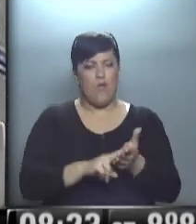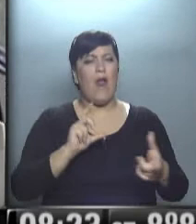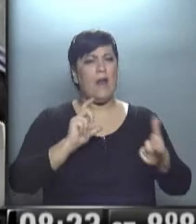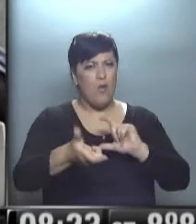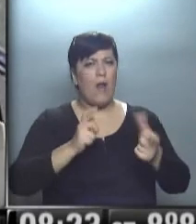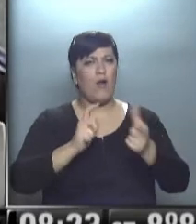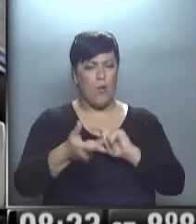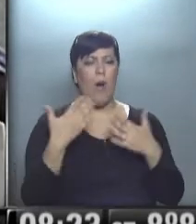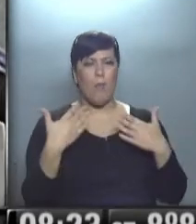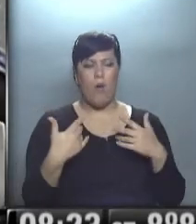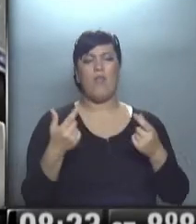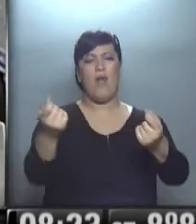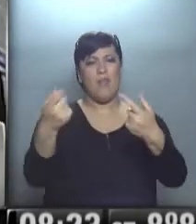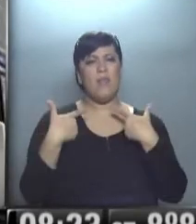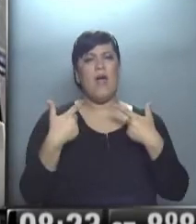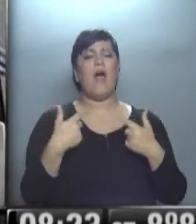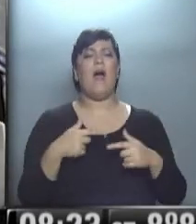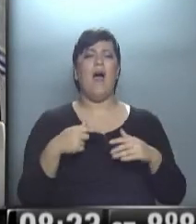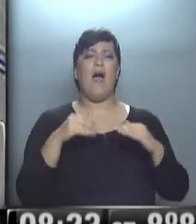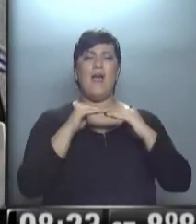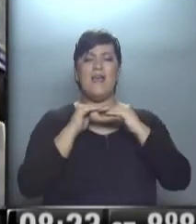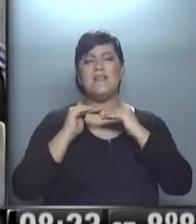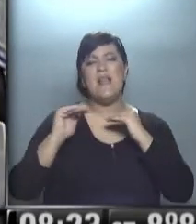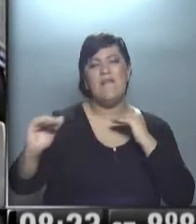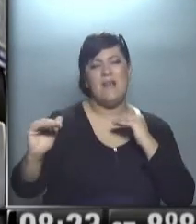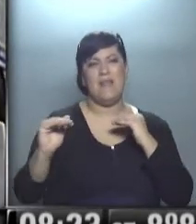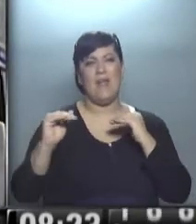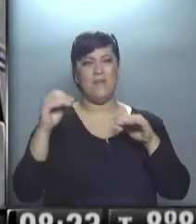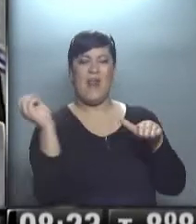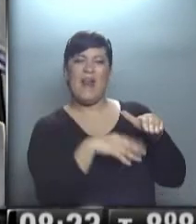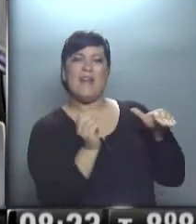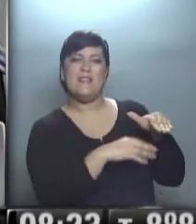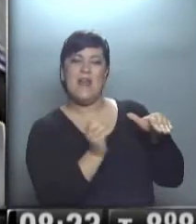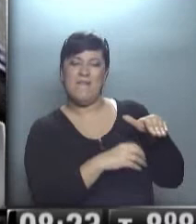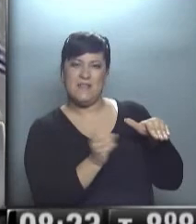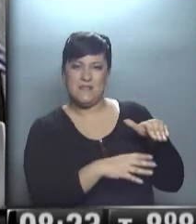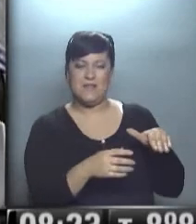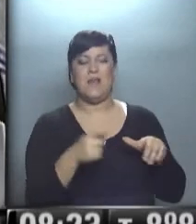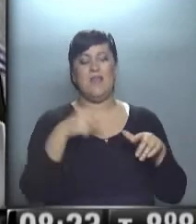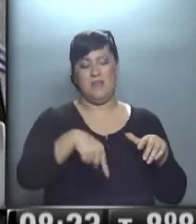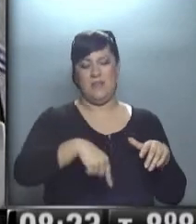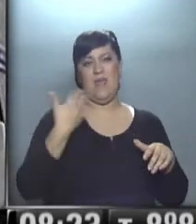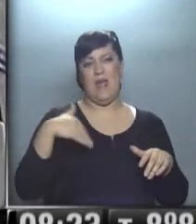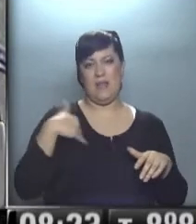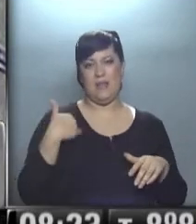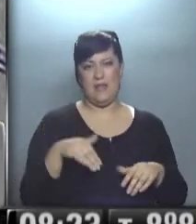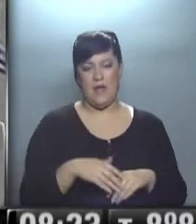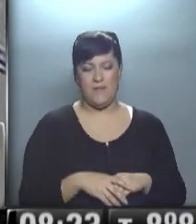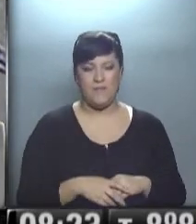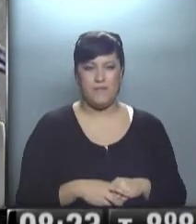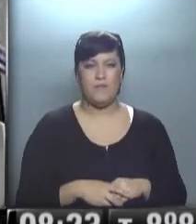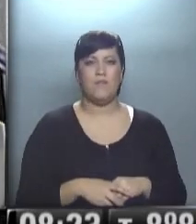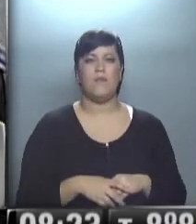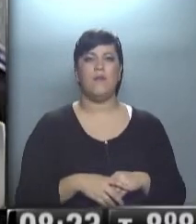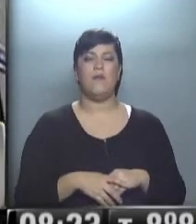permite generar estabilidad en el flujo de reservas de la república argentina y